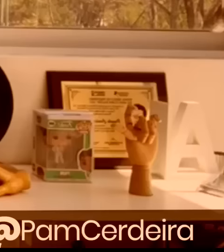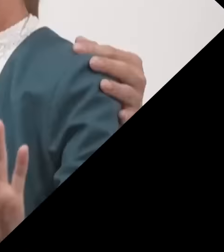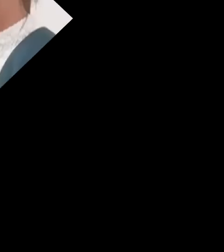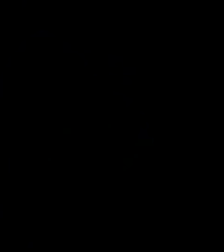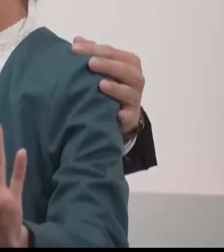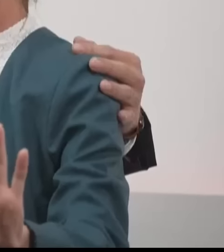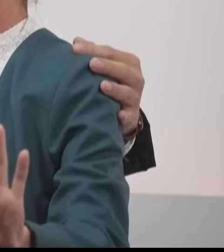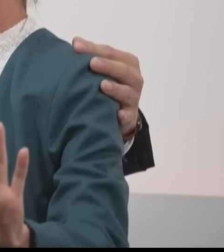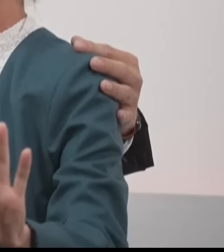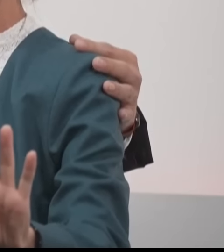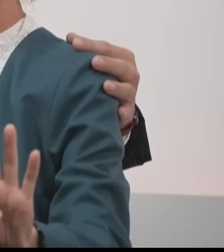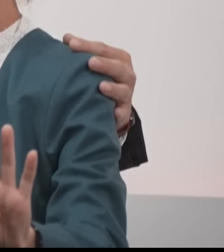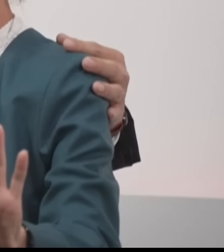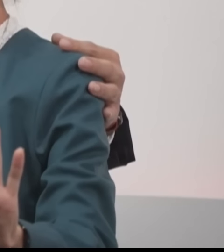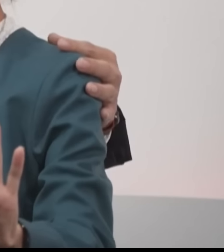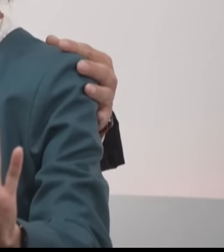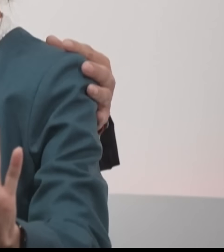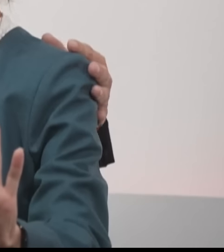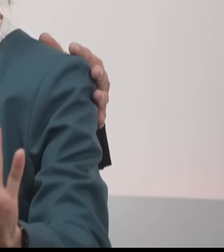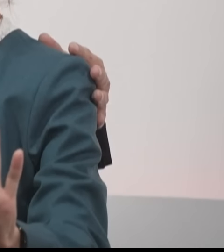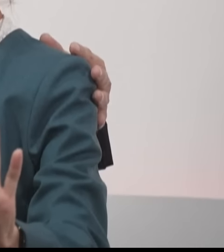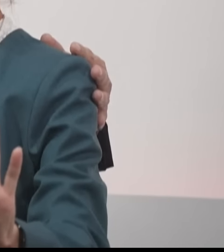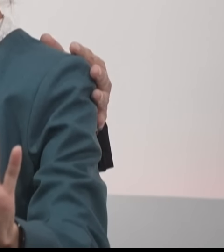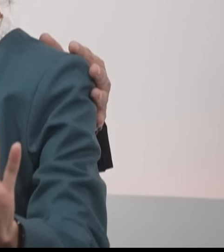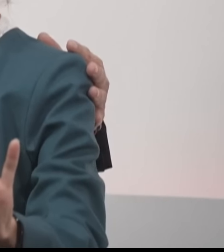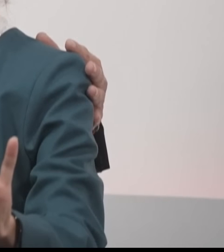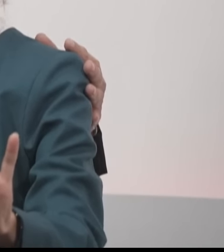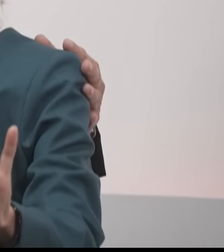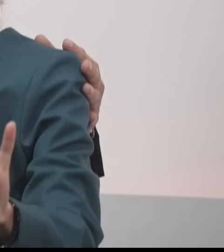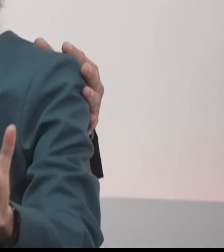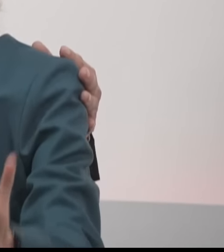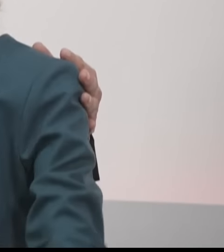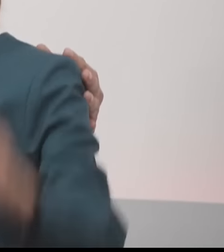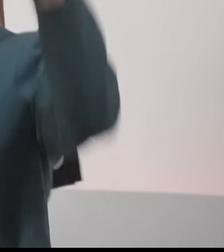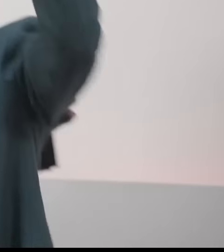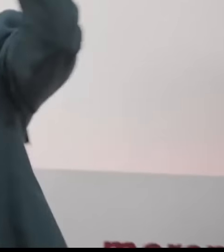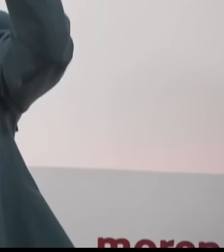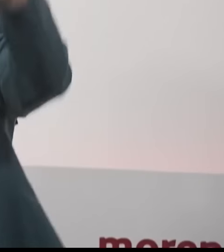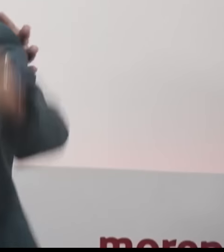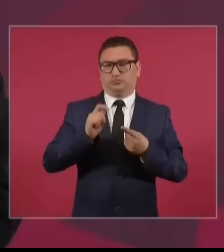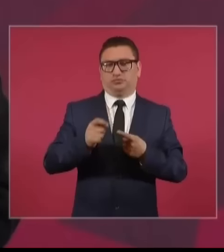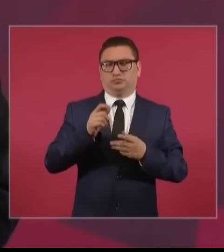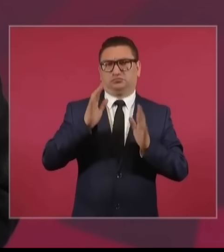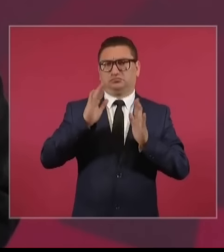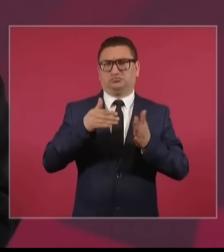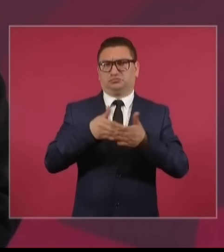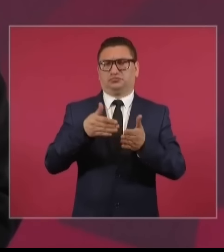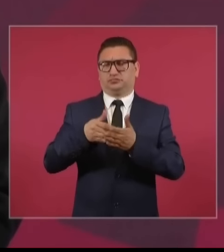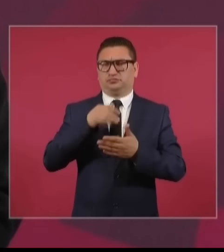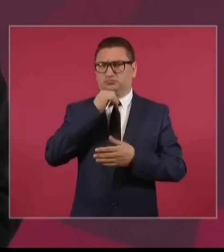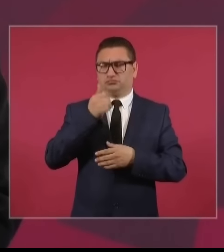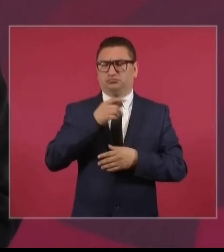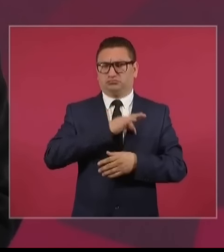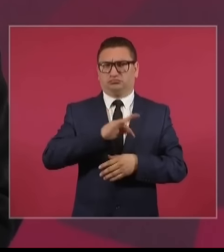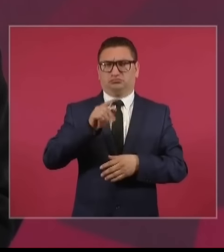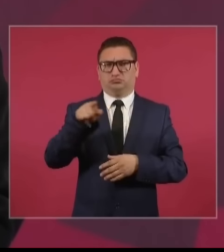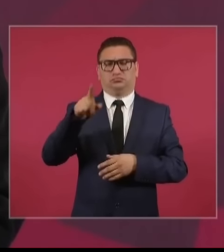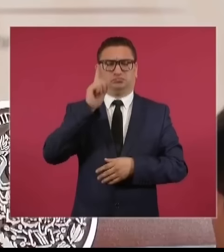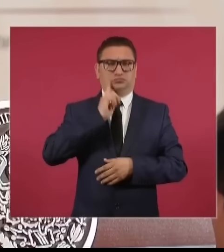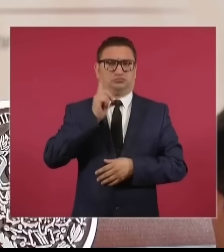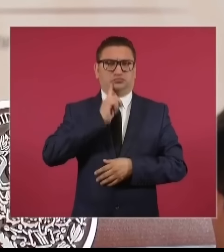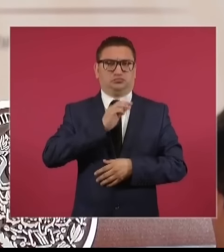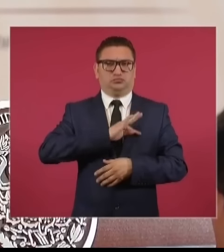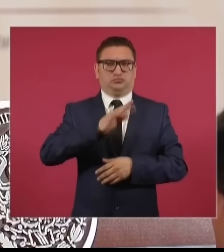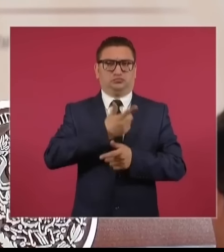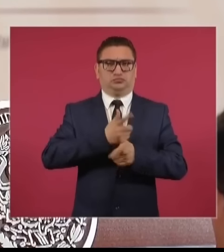quite el INAI y que le demos ese poder, imagínense, de garantizar transparencia a la presidencia. Una presidencia